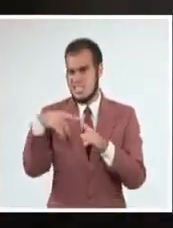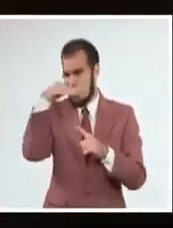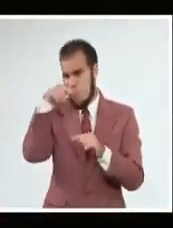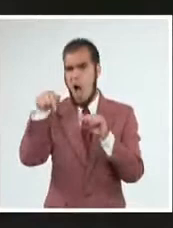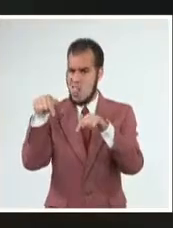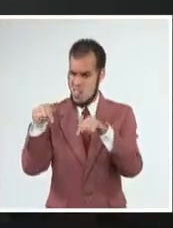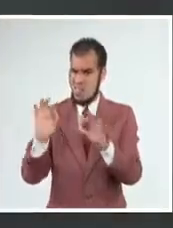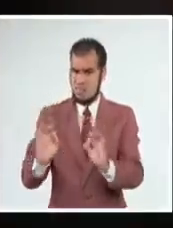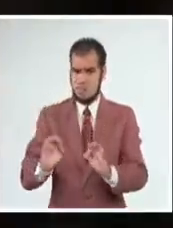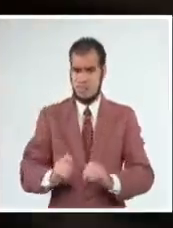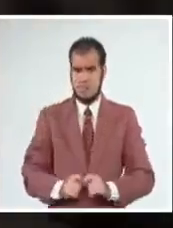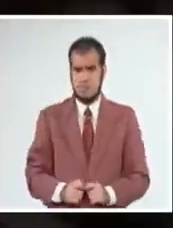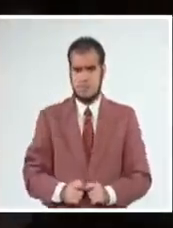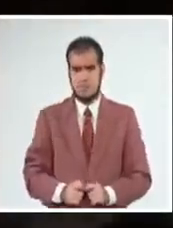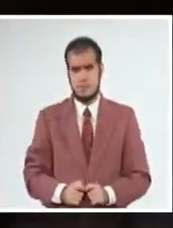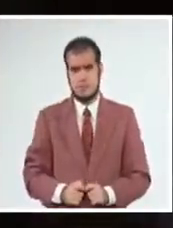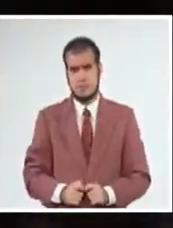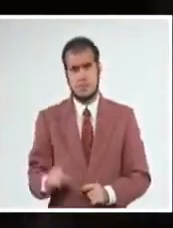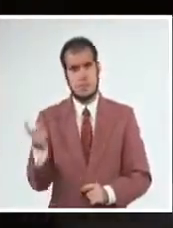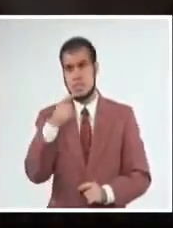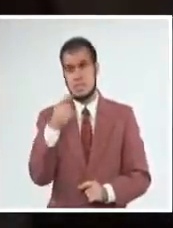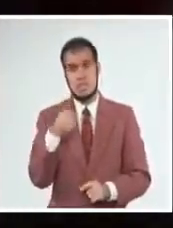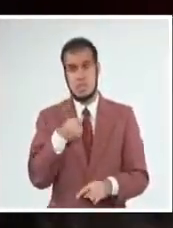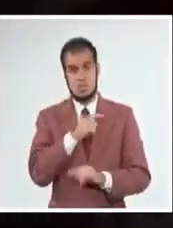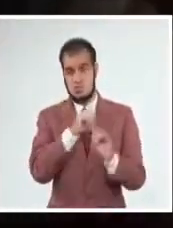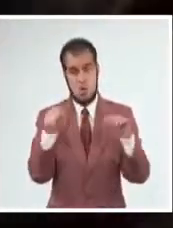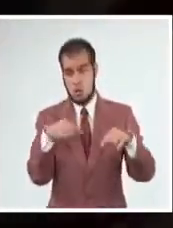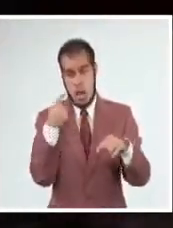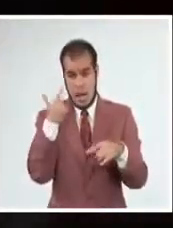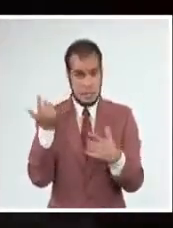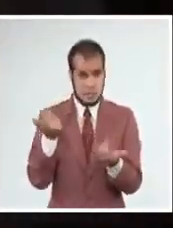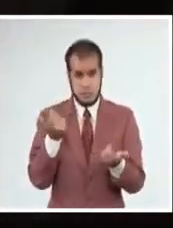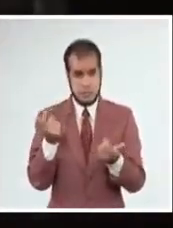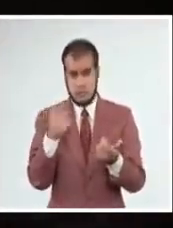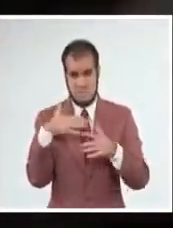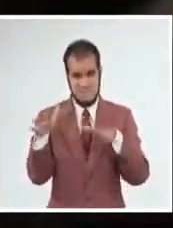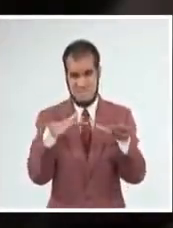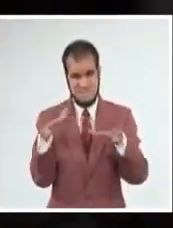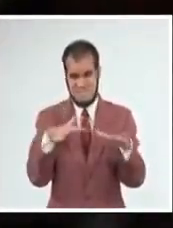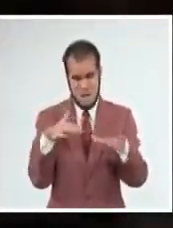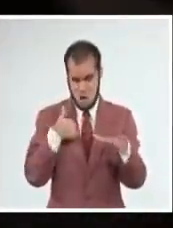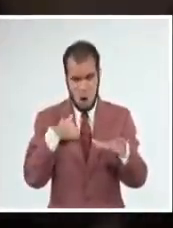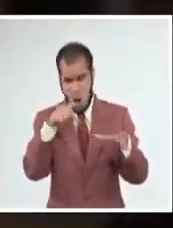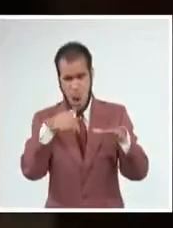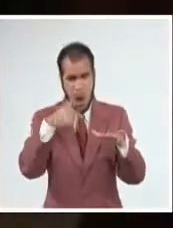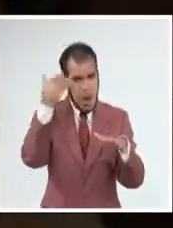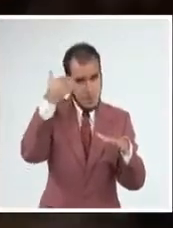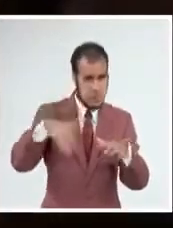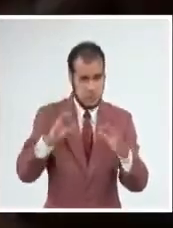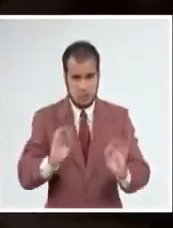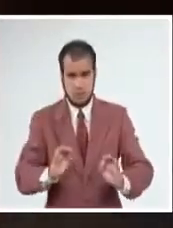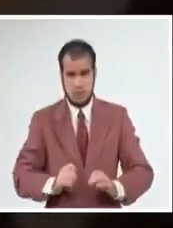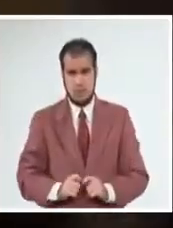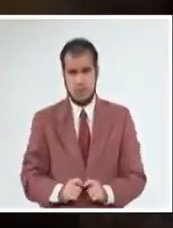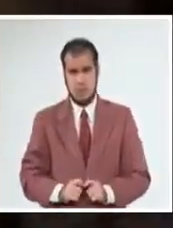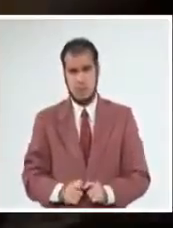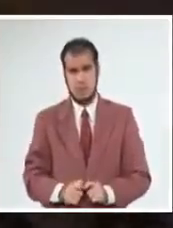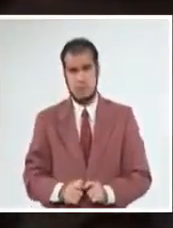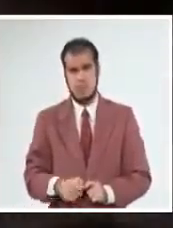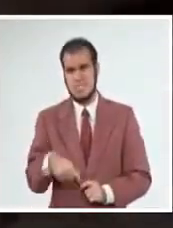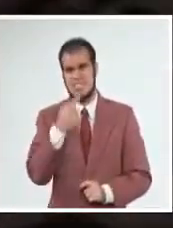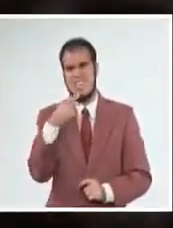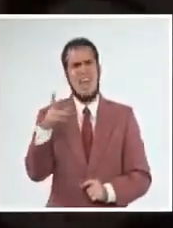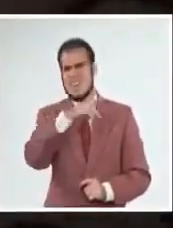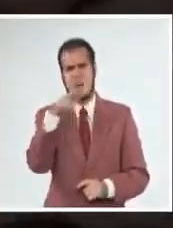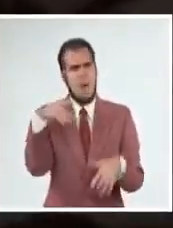San Isidro, de verdad, aquí hasta que fue directamente calentando porque este es un cabrón de dice que la revolución entrega